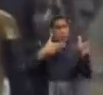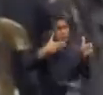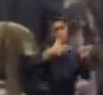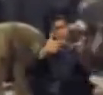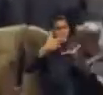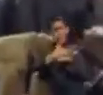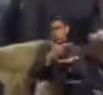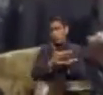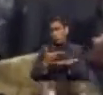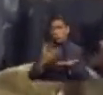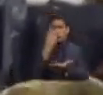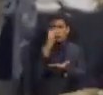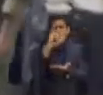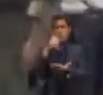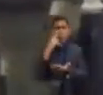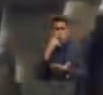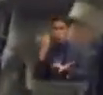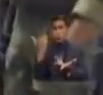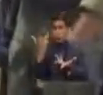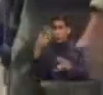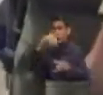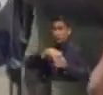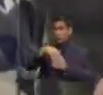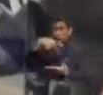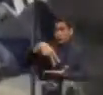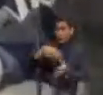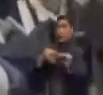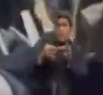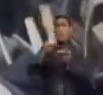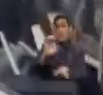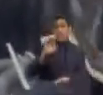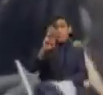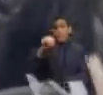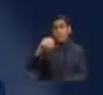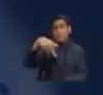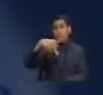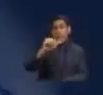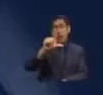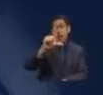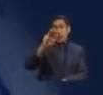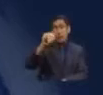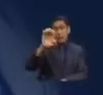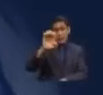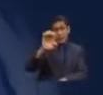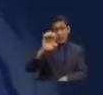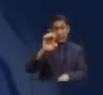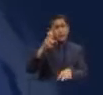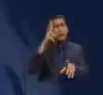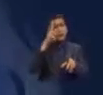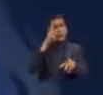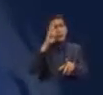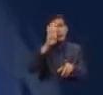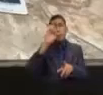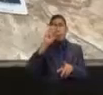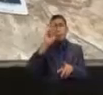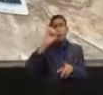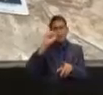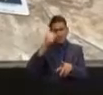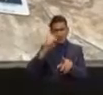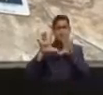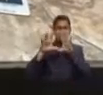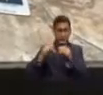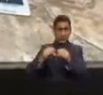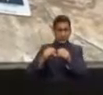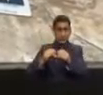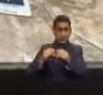El 12 de junio se capturó en una narcofiesta en El Empalme a alias Boris, hombre clave para el tráfico de drogas en la zona de